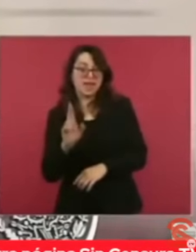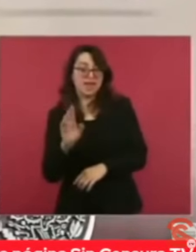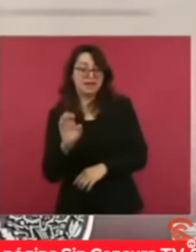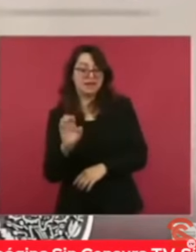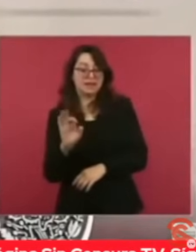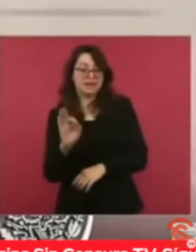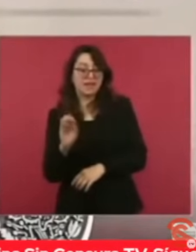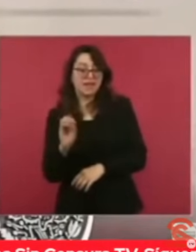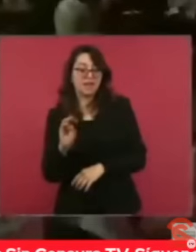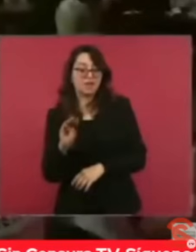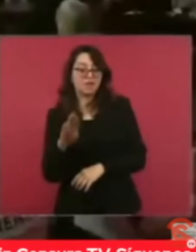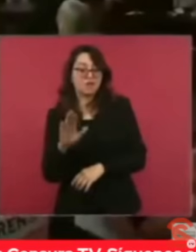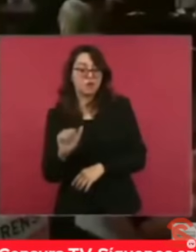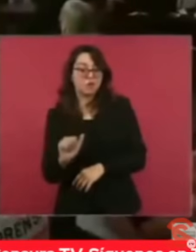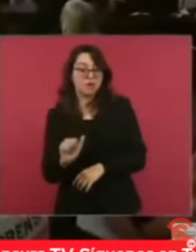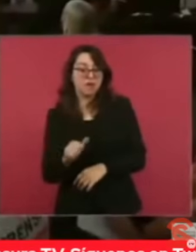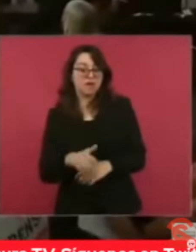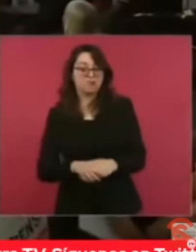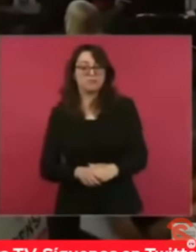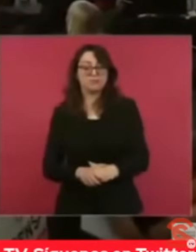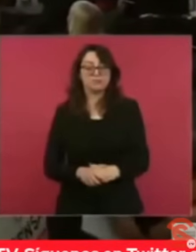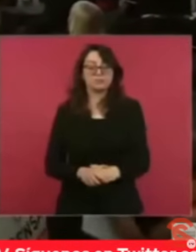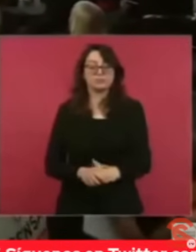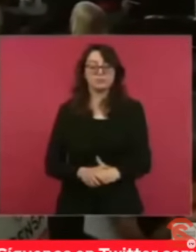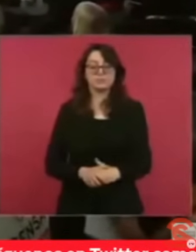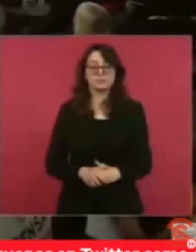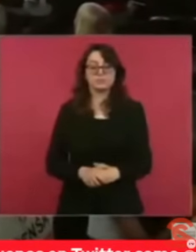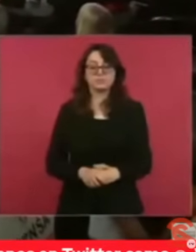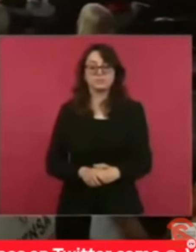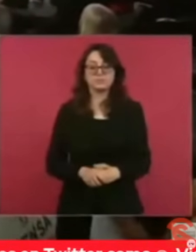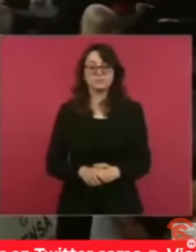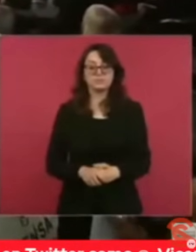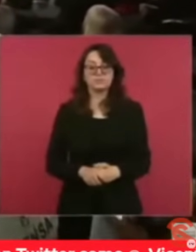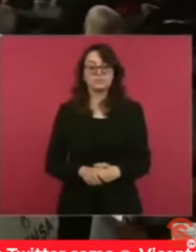Y eso que ya está